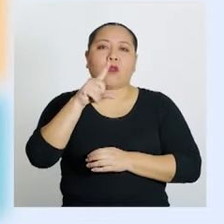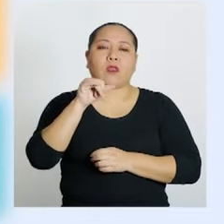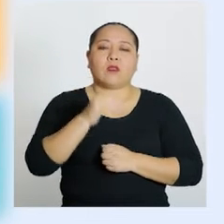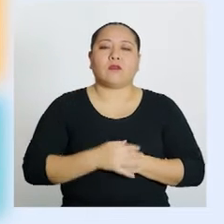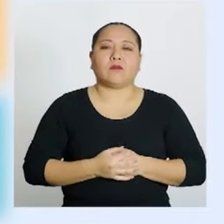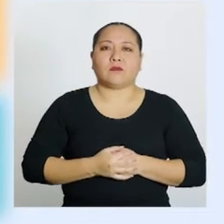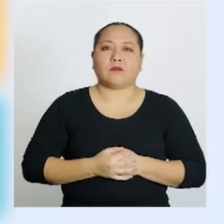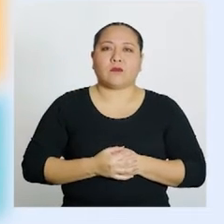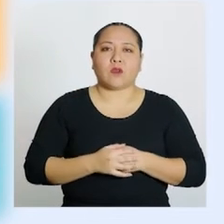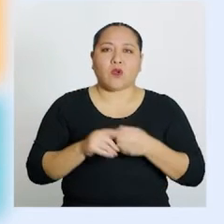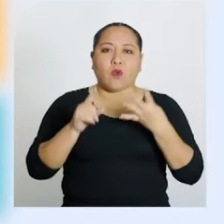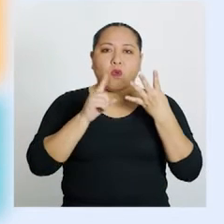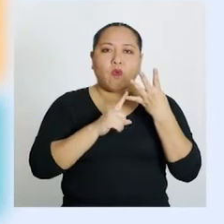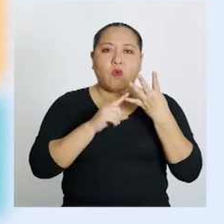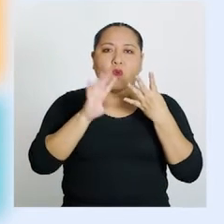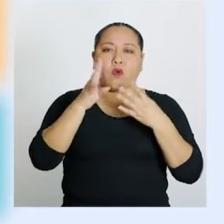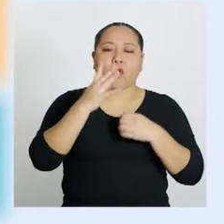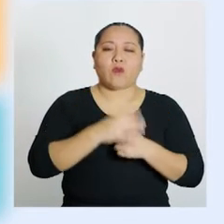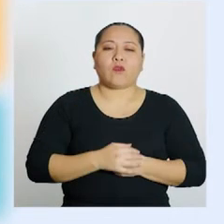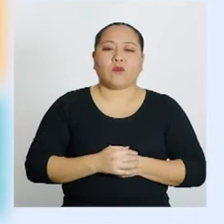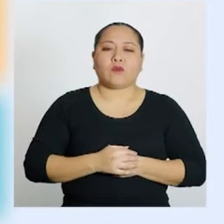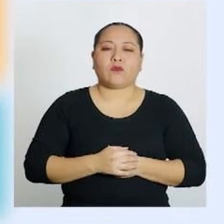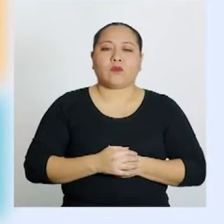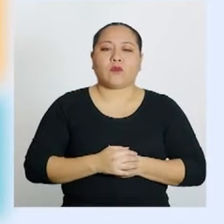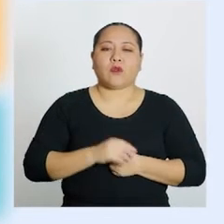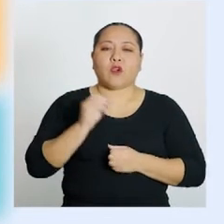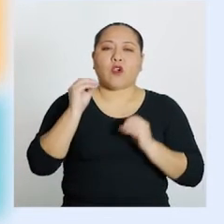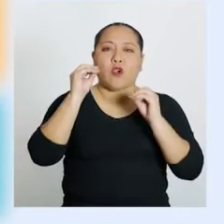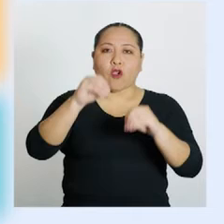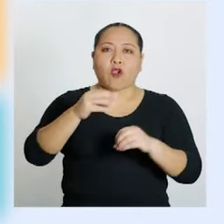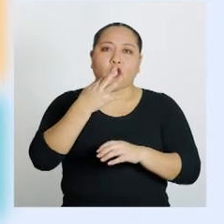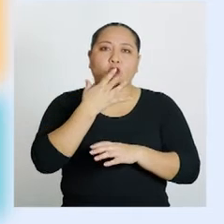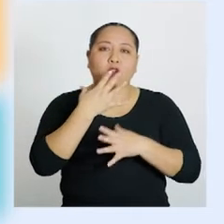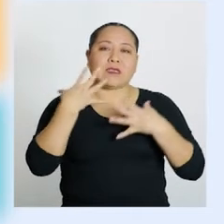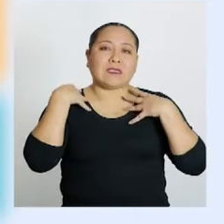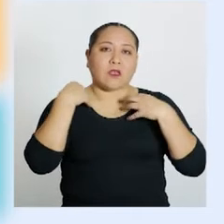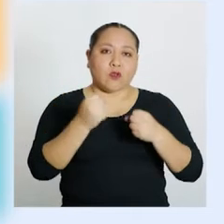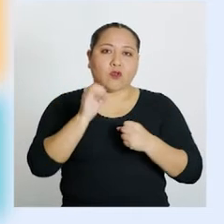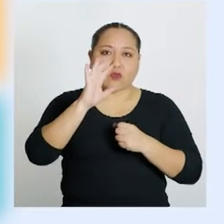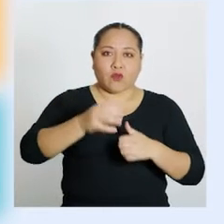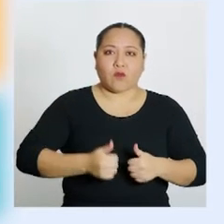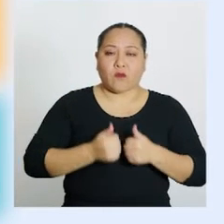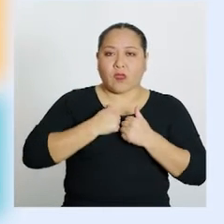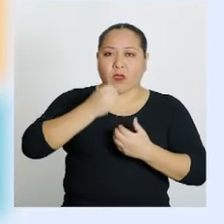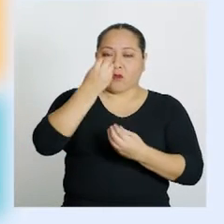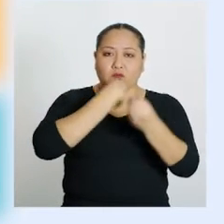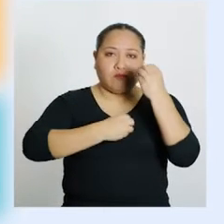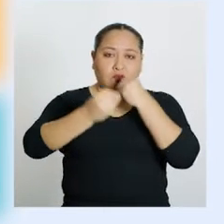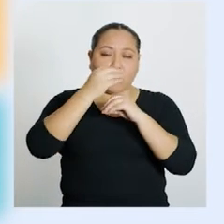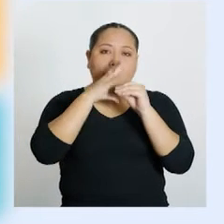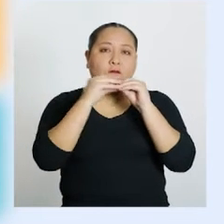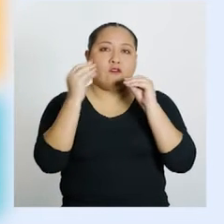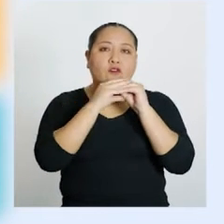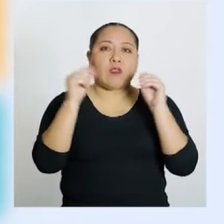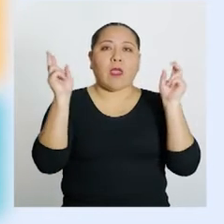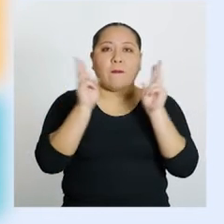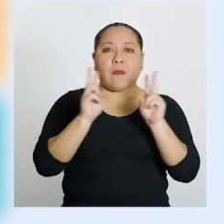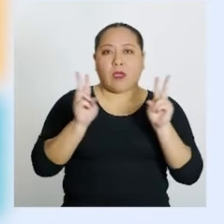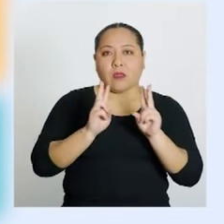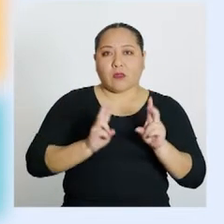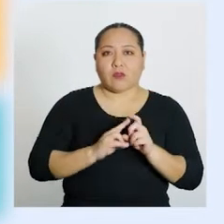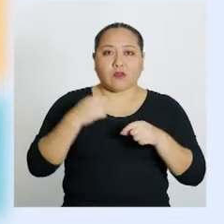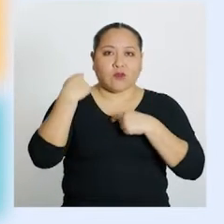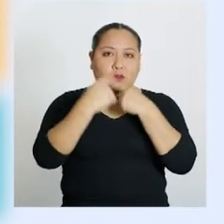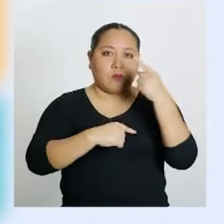Gugliana. 4. Pon color y salud en tu vida consumiendo frutas y